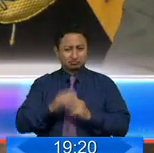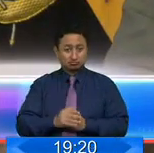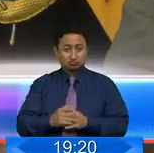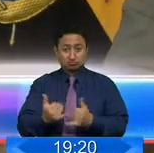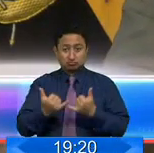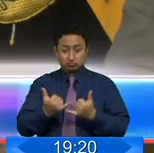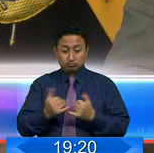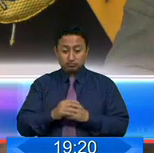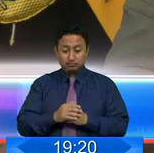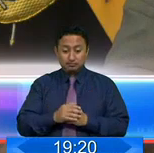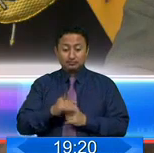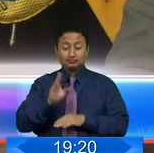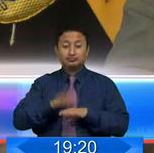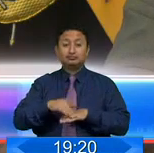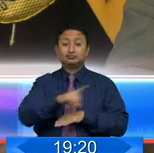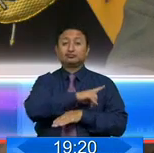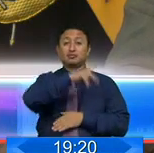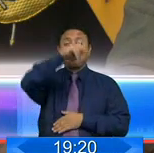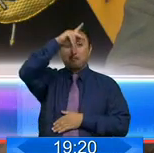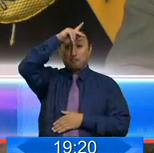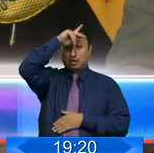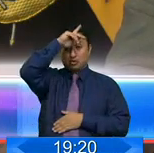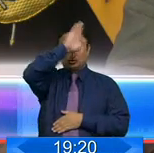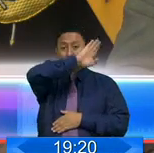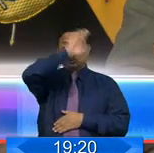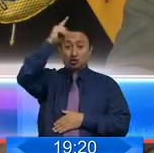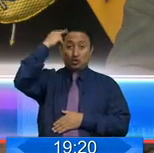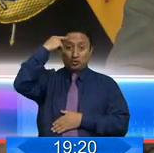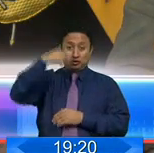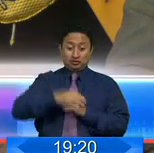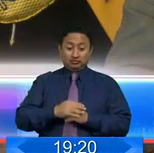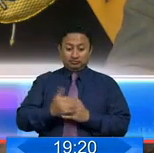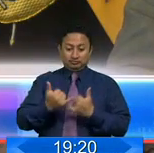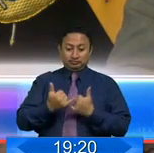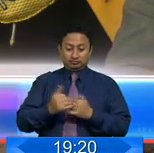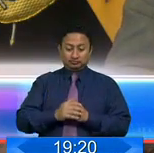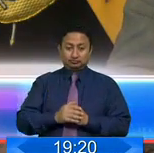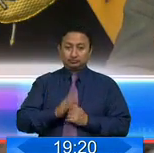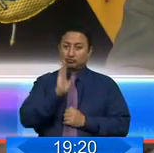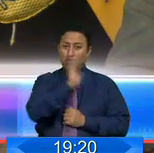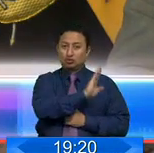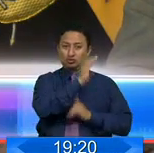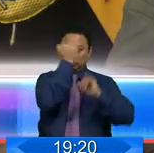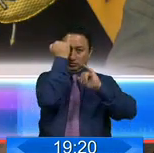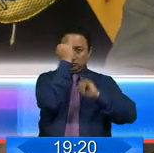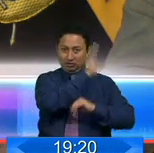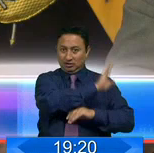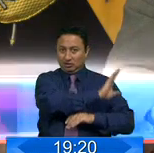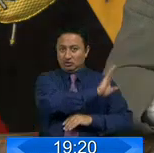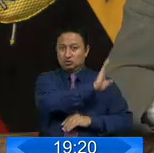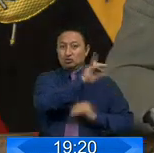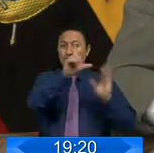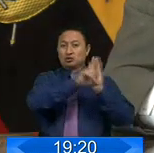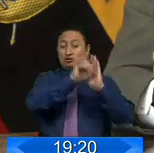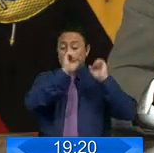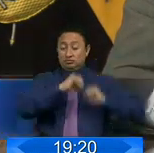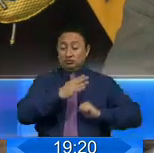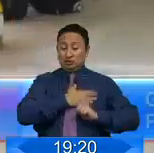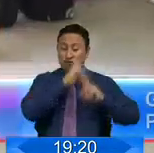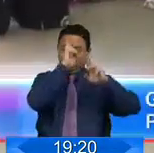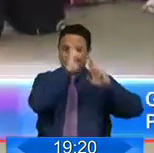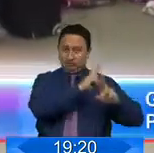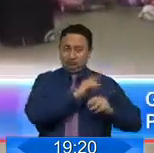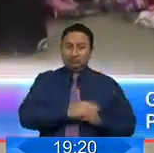medida tomada por el gobierno del Perú, una medida por supuesto soberana de acuerdo a las leyes de ese país que nosotros respetamos.